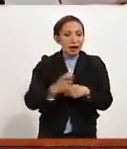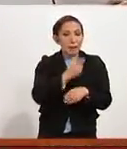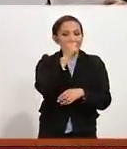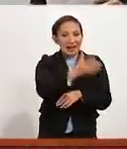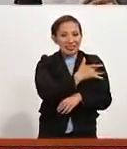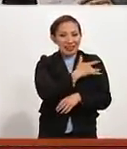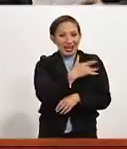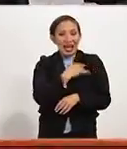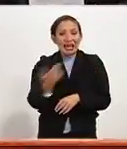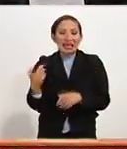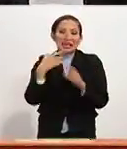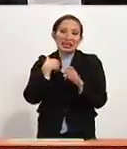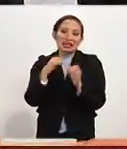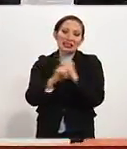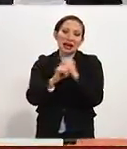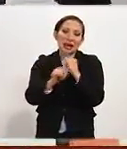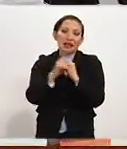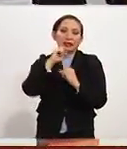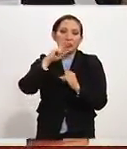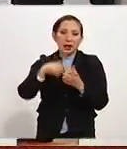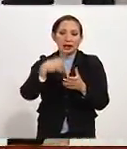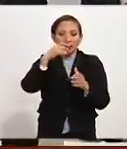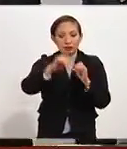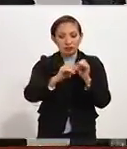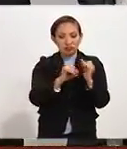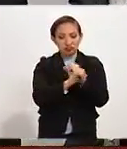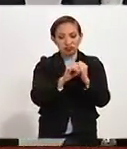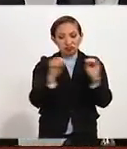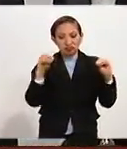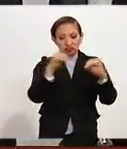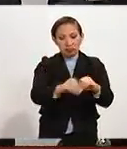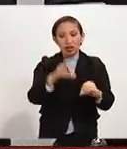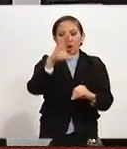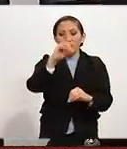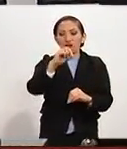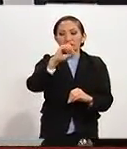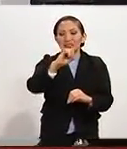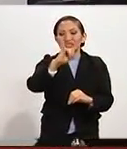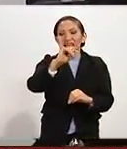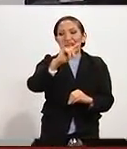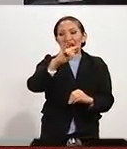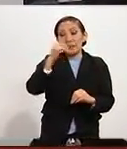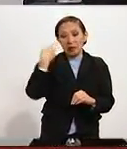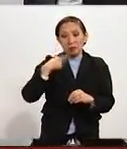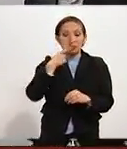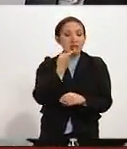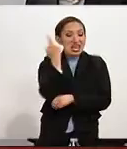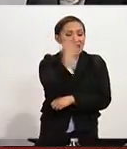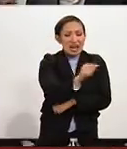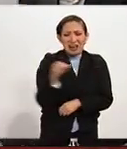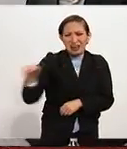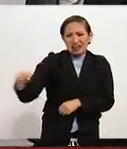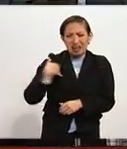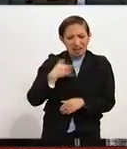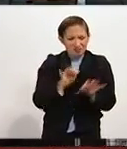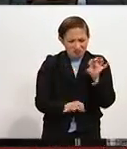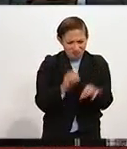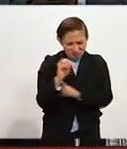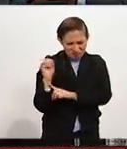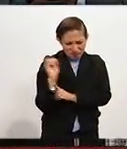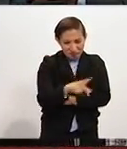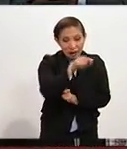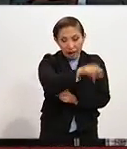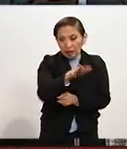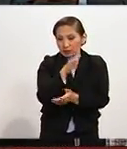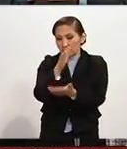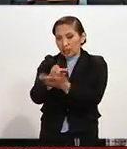e internet, además de la puesta en marcha del portal Concilianet para que el usuario presente su queja en línea y esta